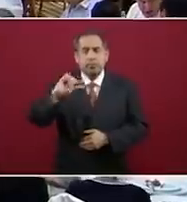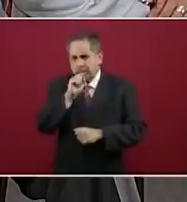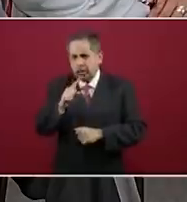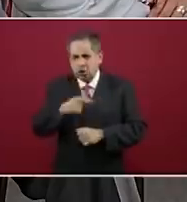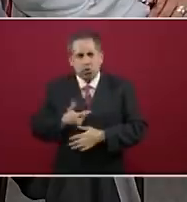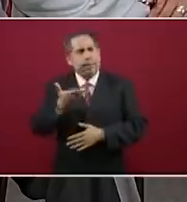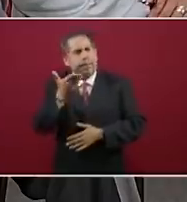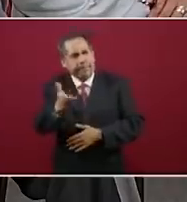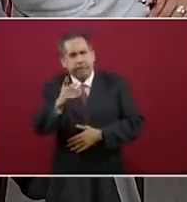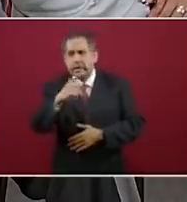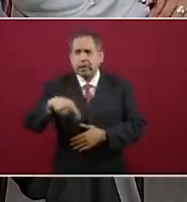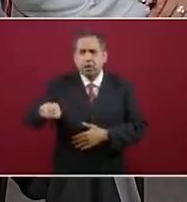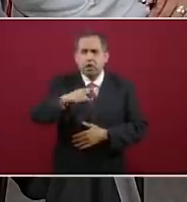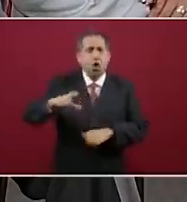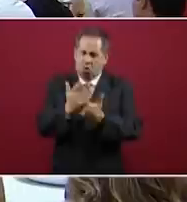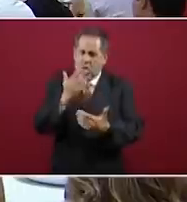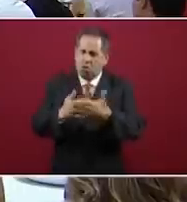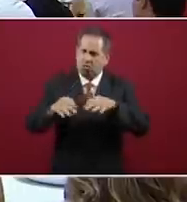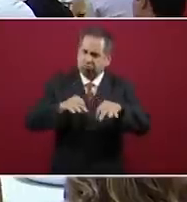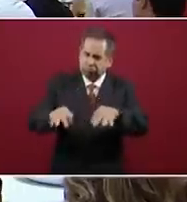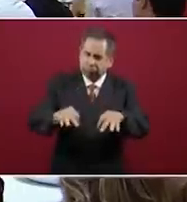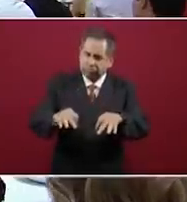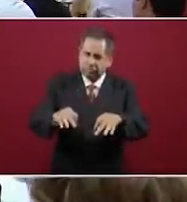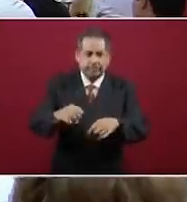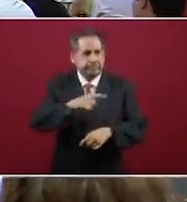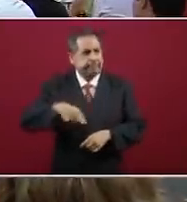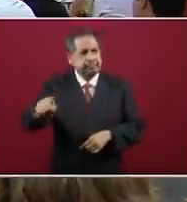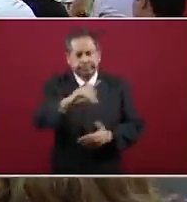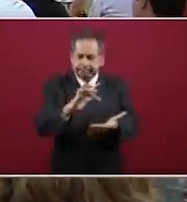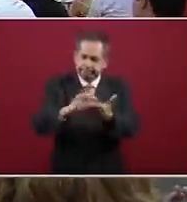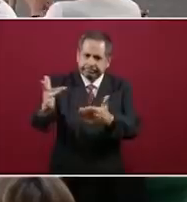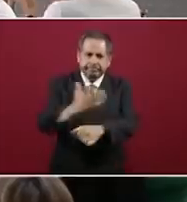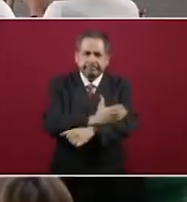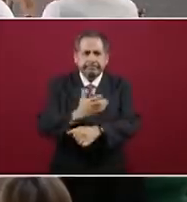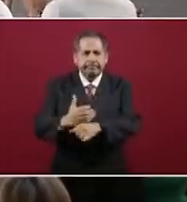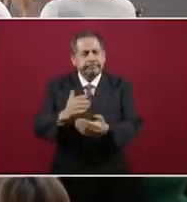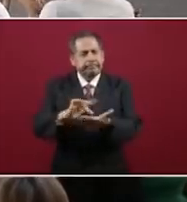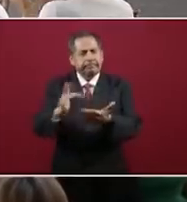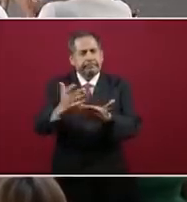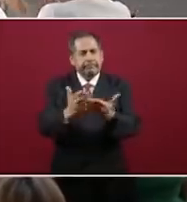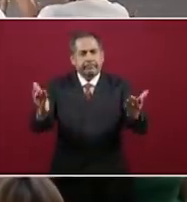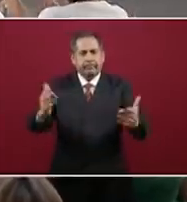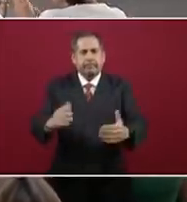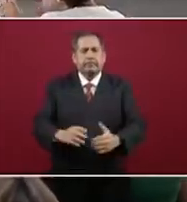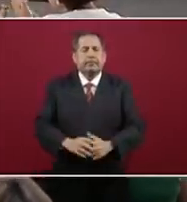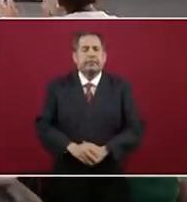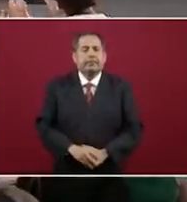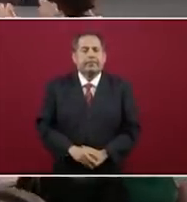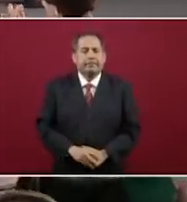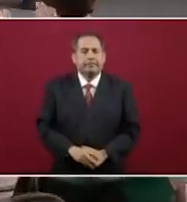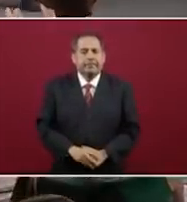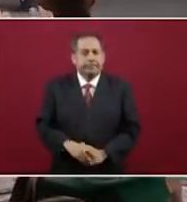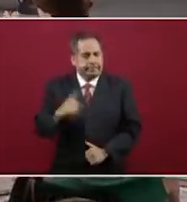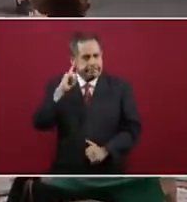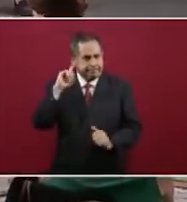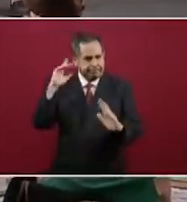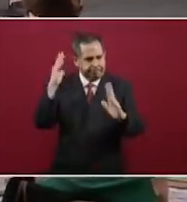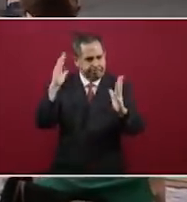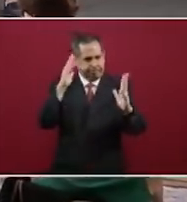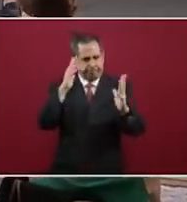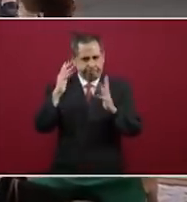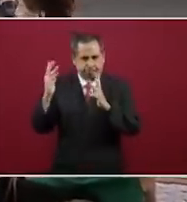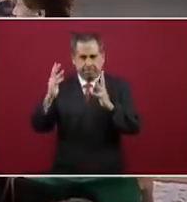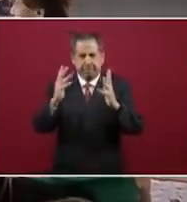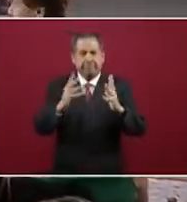de México, Andrés Manuel López Obrador. No asistieron a la convocatoria ni el dirigente del sindicato petrolero,